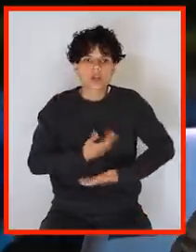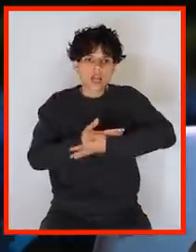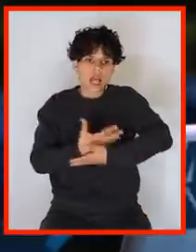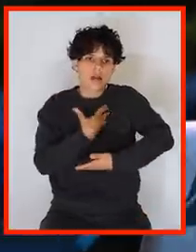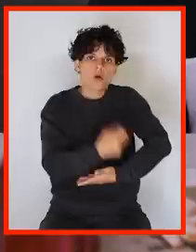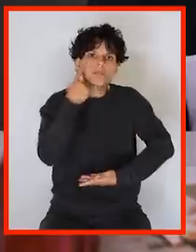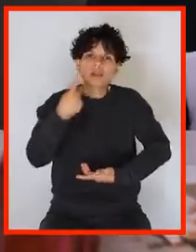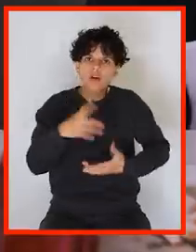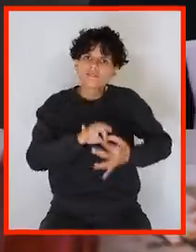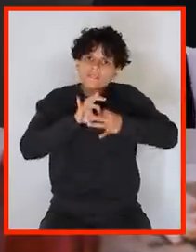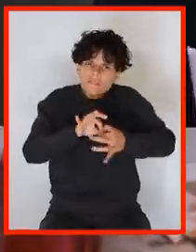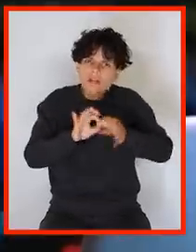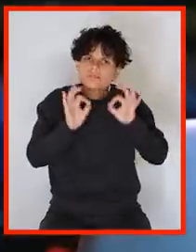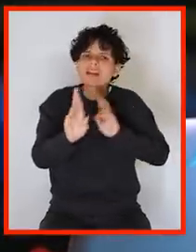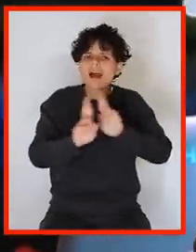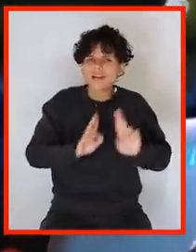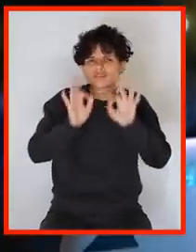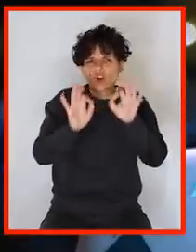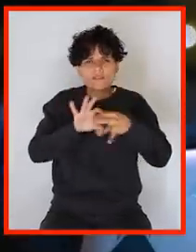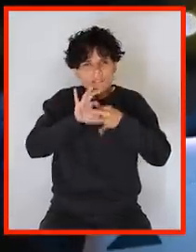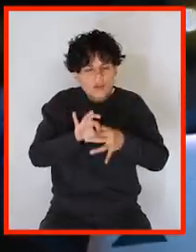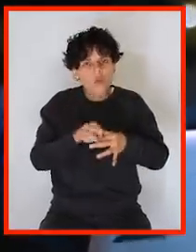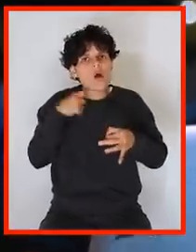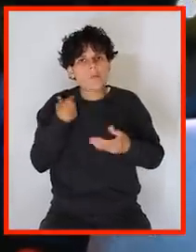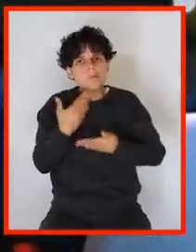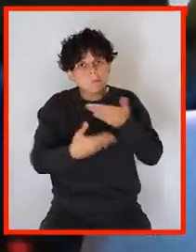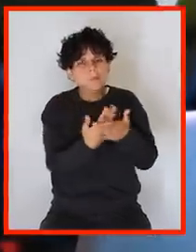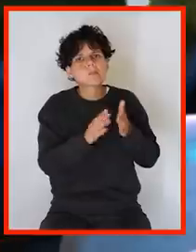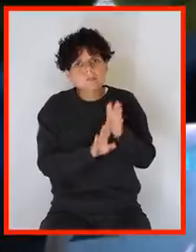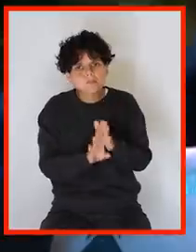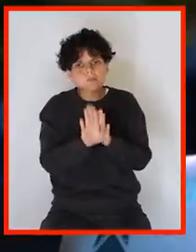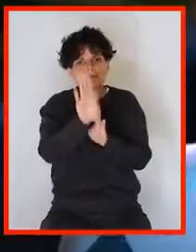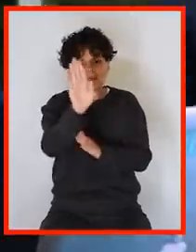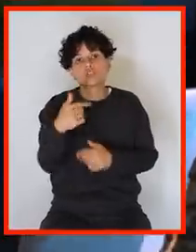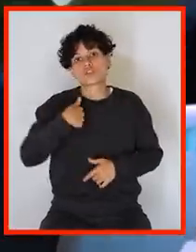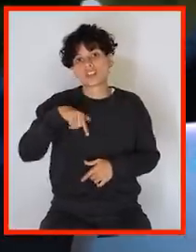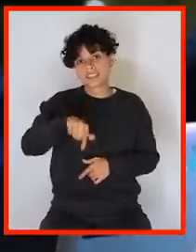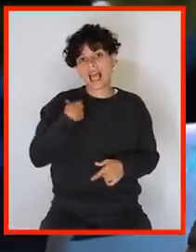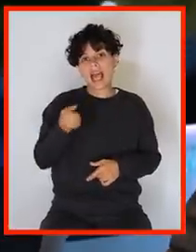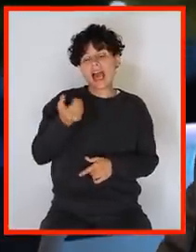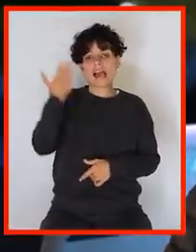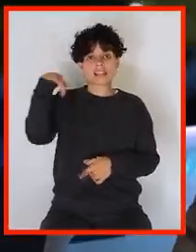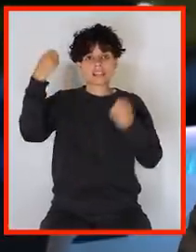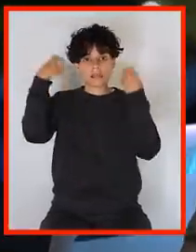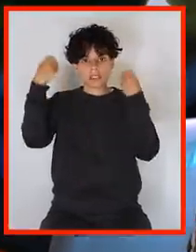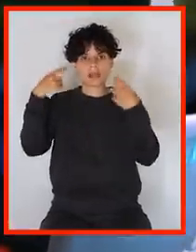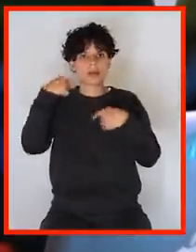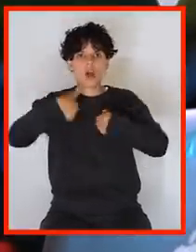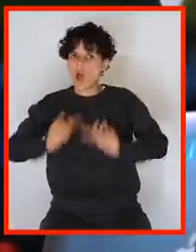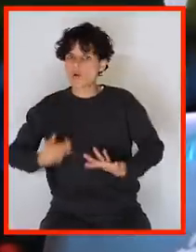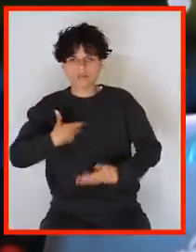obligatorio al momento. Se va haciendo el vínculo. Claro, se va haciendo el vínculo durante el tiempo, po. ¿Cachai? Yo aprendí así, y ahora así como que cualquier cosa